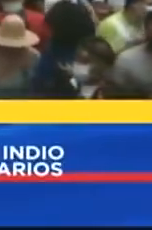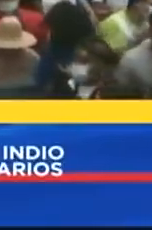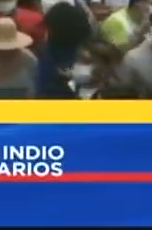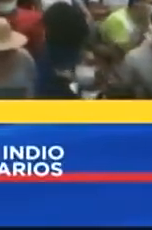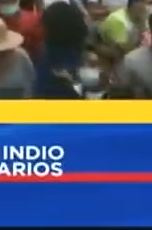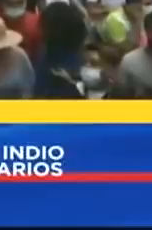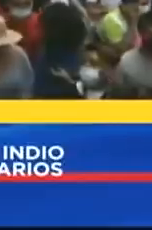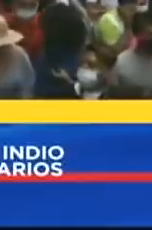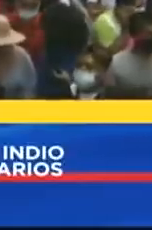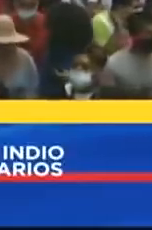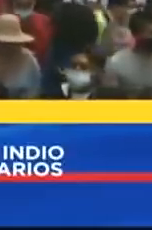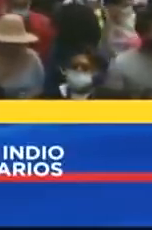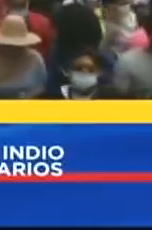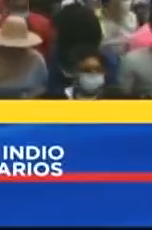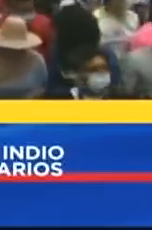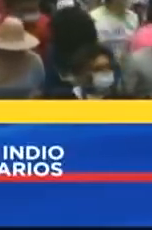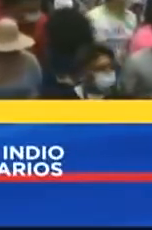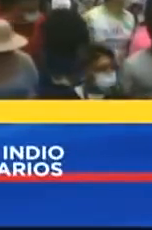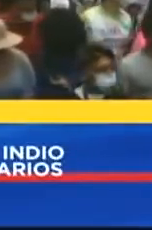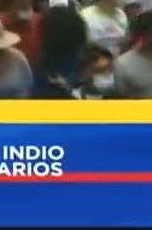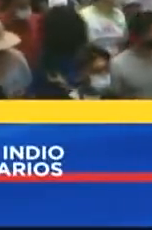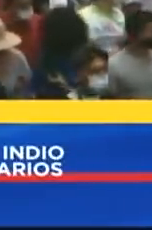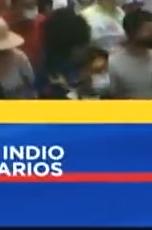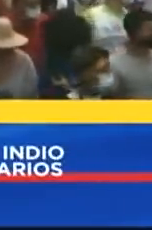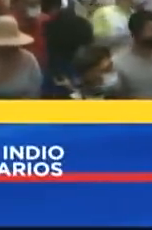Día de la resistencia indígena,